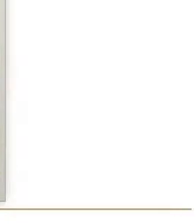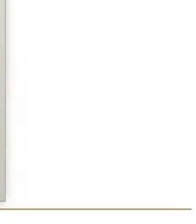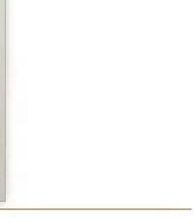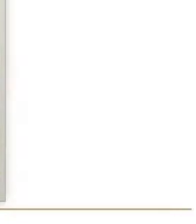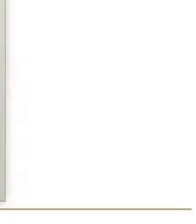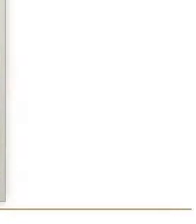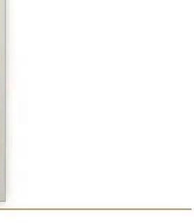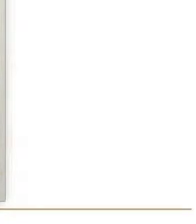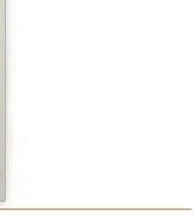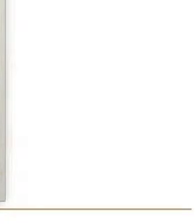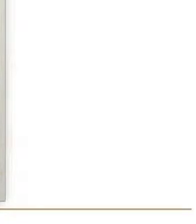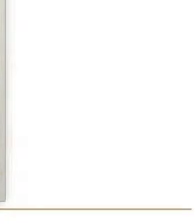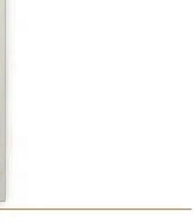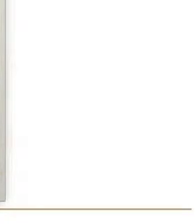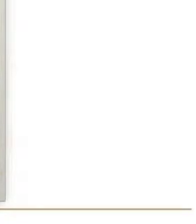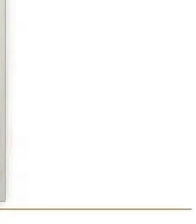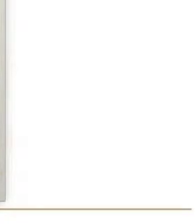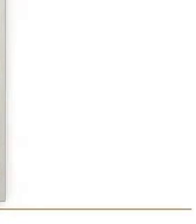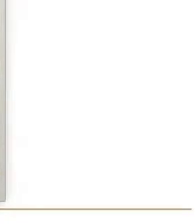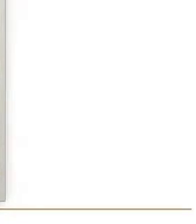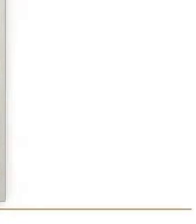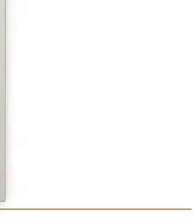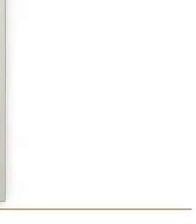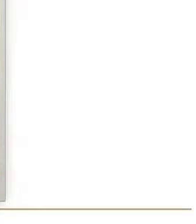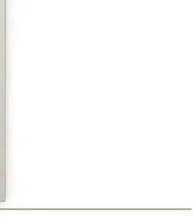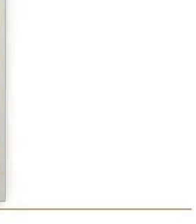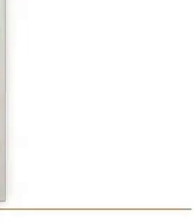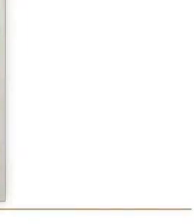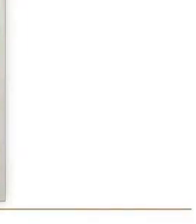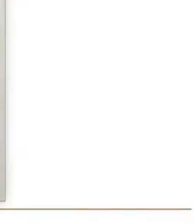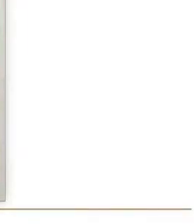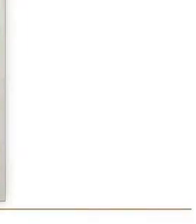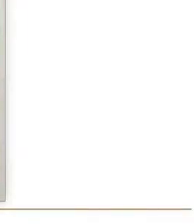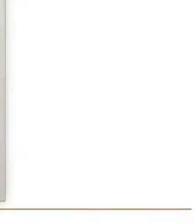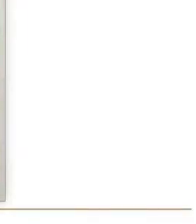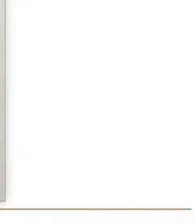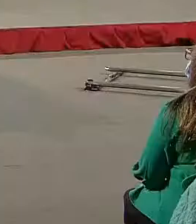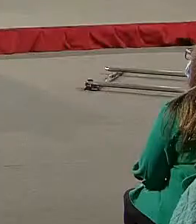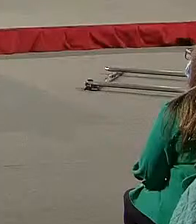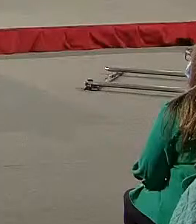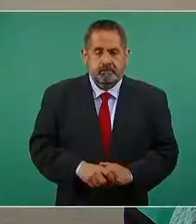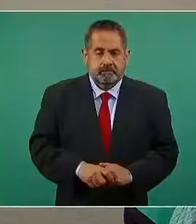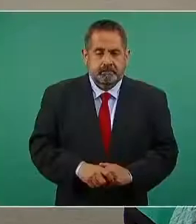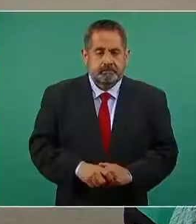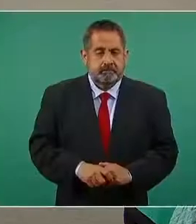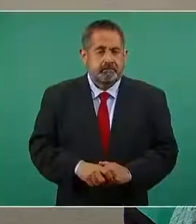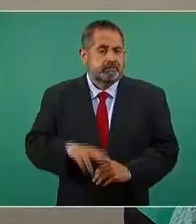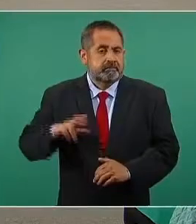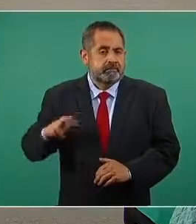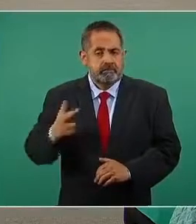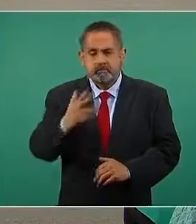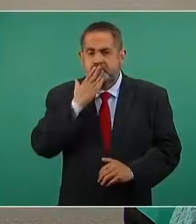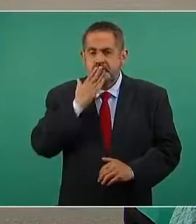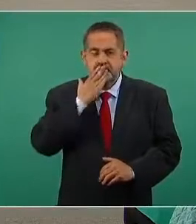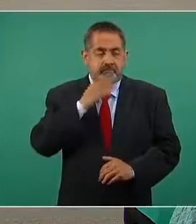mañanera, el río Sonora. Adelante, por favor. Aquí ocurrió un desastre